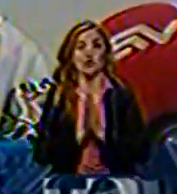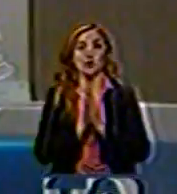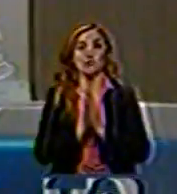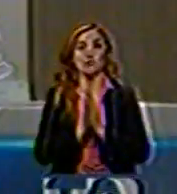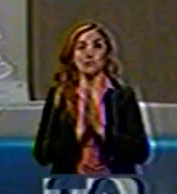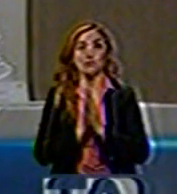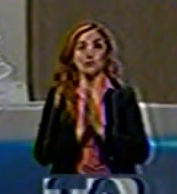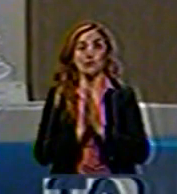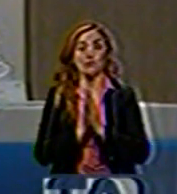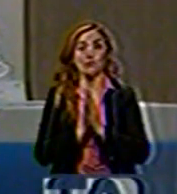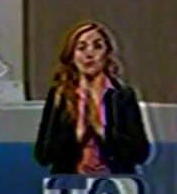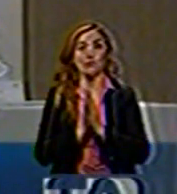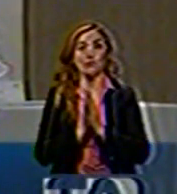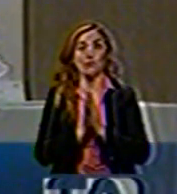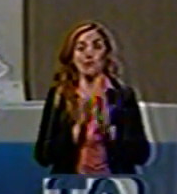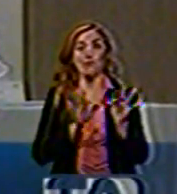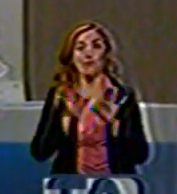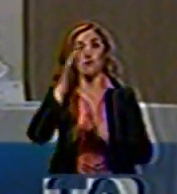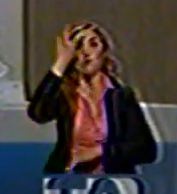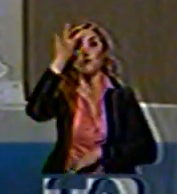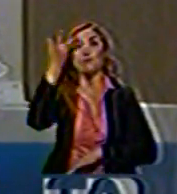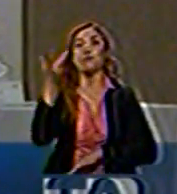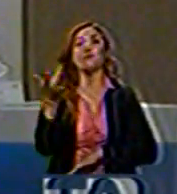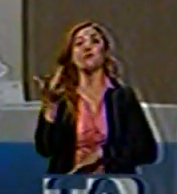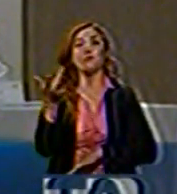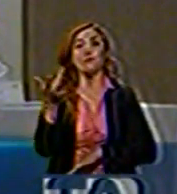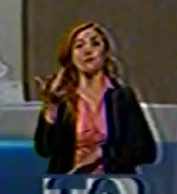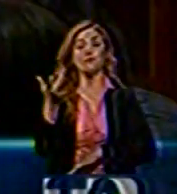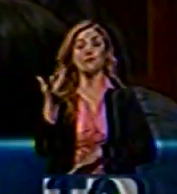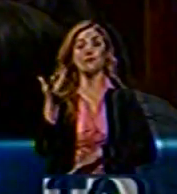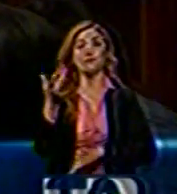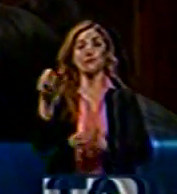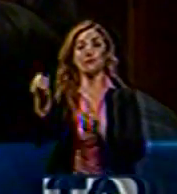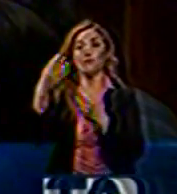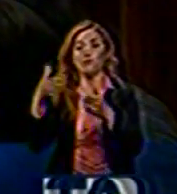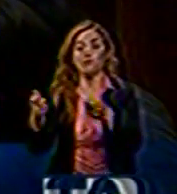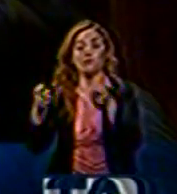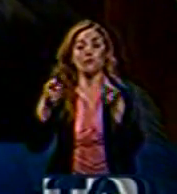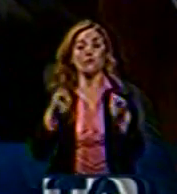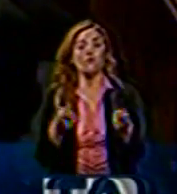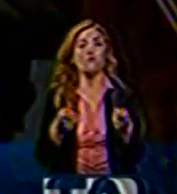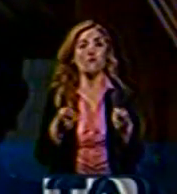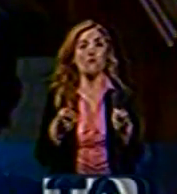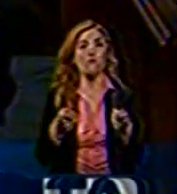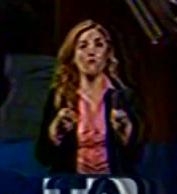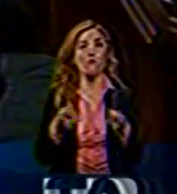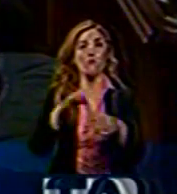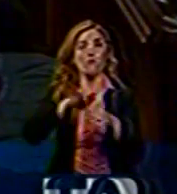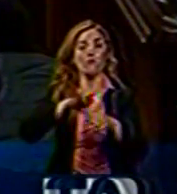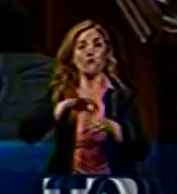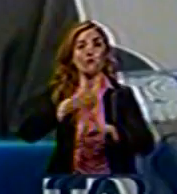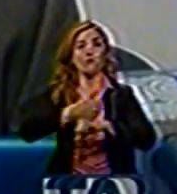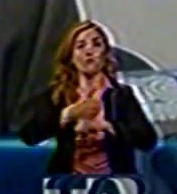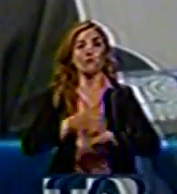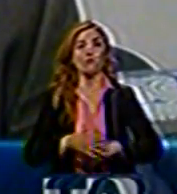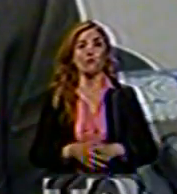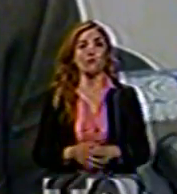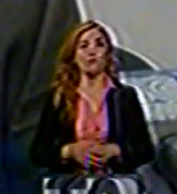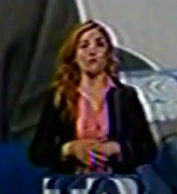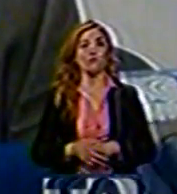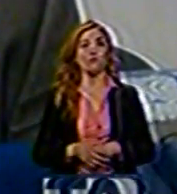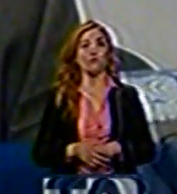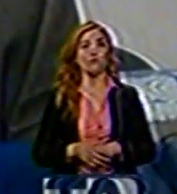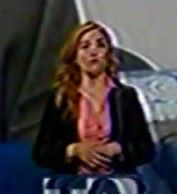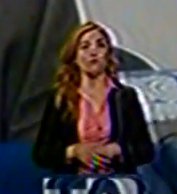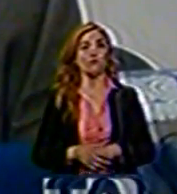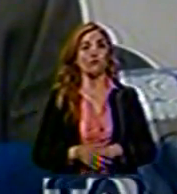Soto, quien no supo explicar por qué ató la información que requería a la elección de autoridades. Porque me parecía